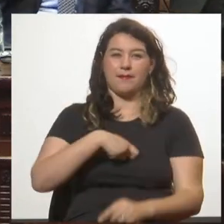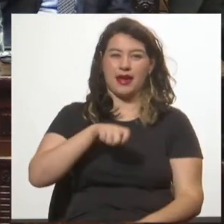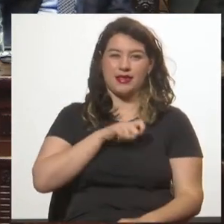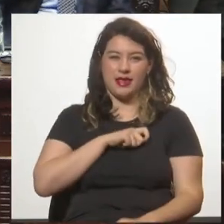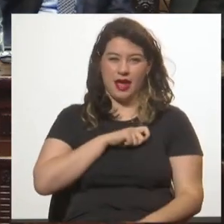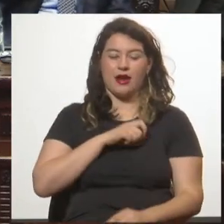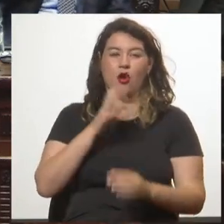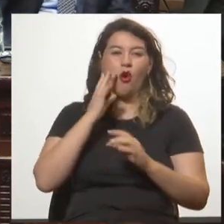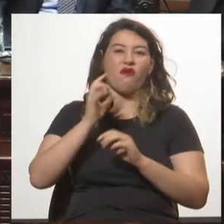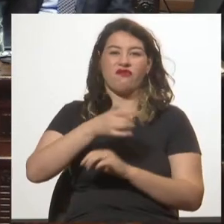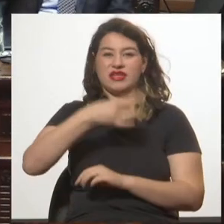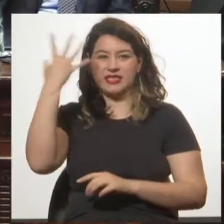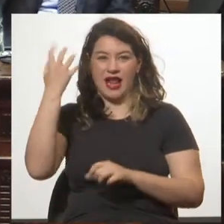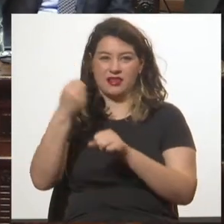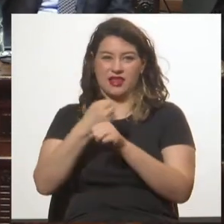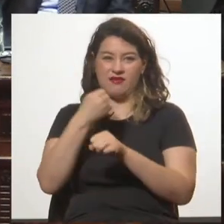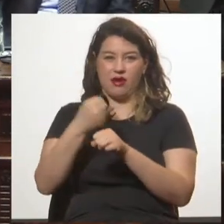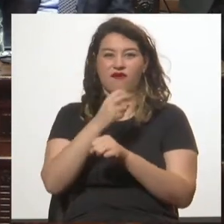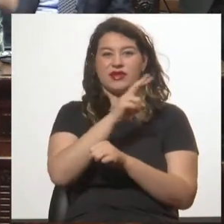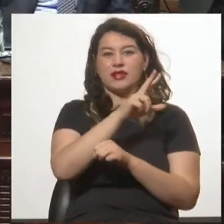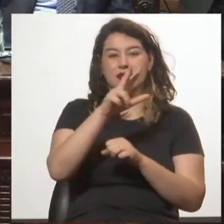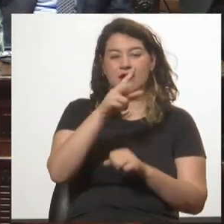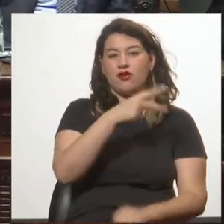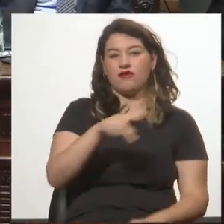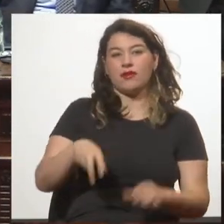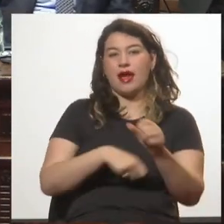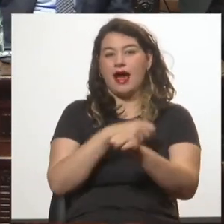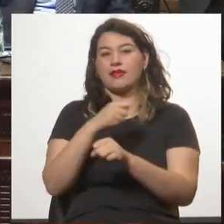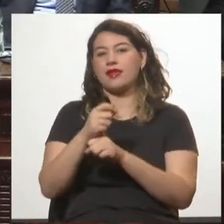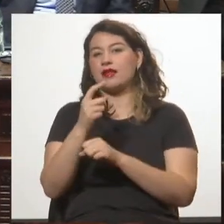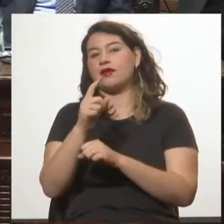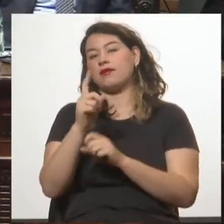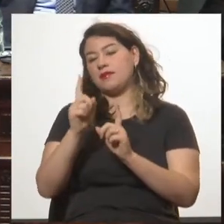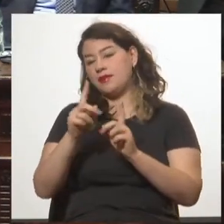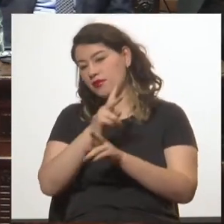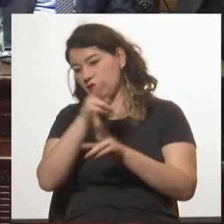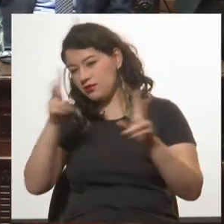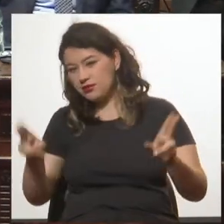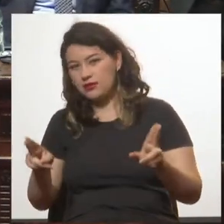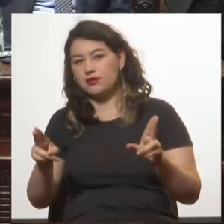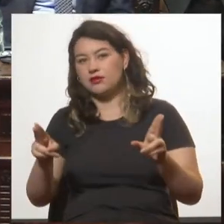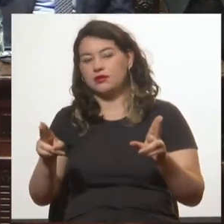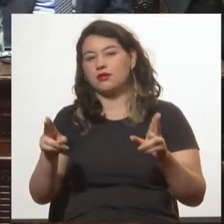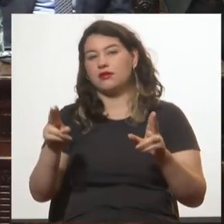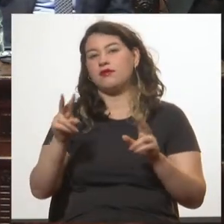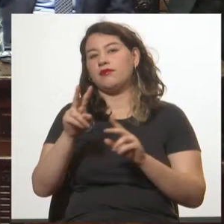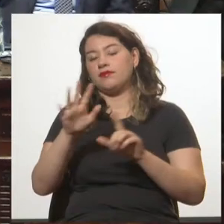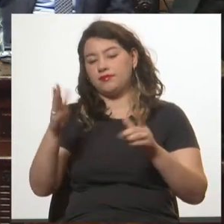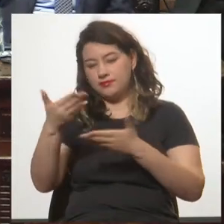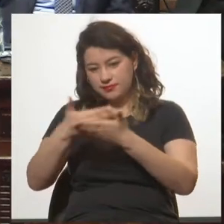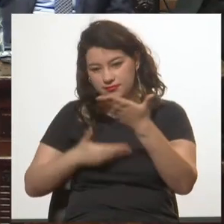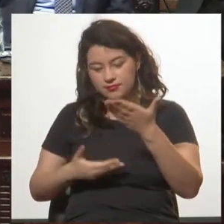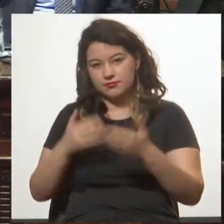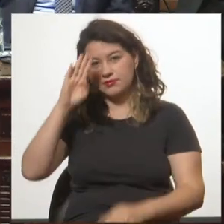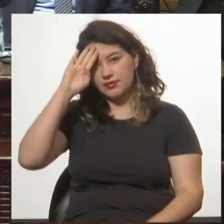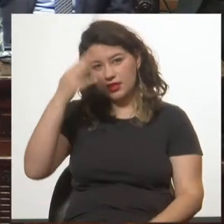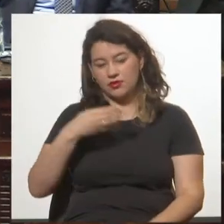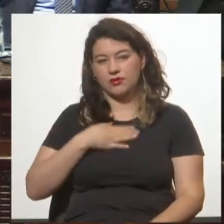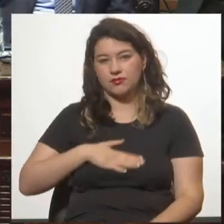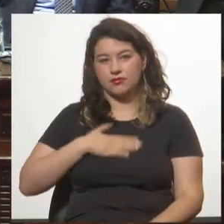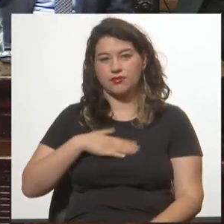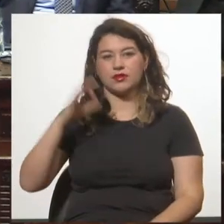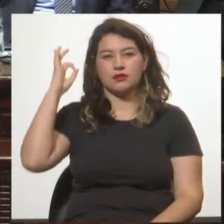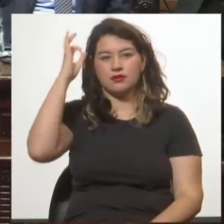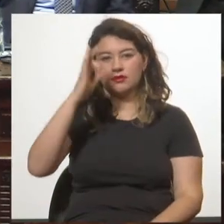desde el 23 de noviembre al 2 de diciembre del corriente adjunto a la misma invitación y programa correspondiente ciento particular sólo 70 mente